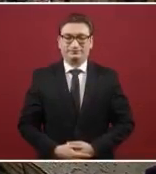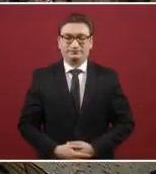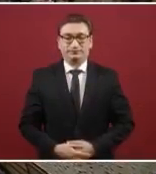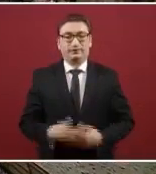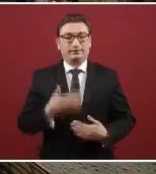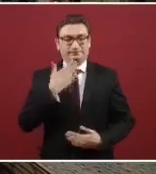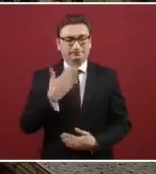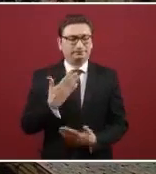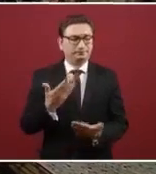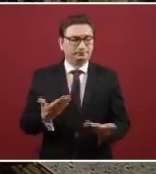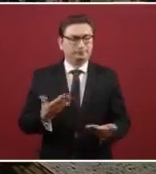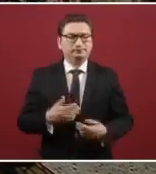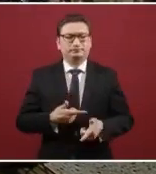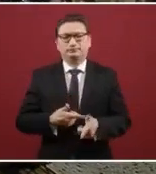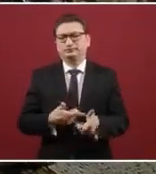Bueno, pues vamos